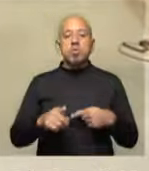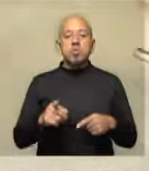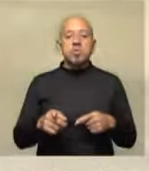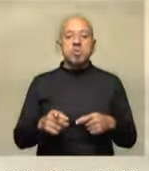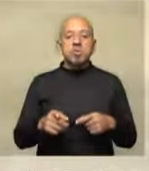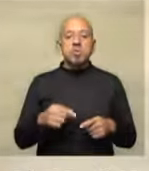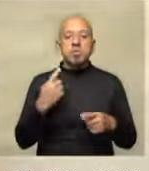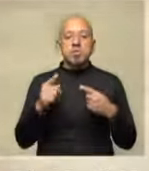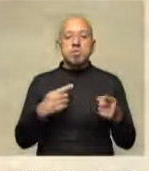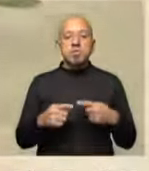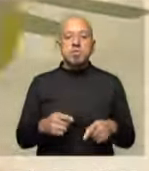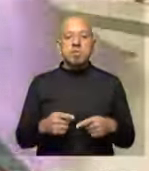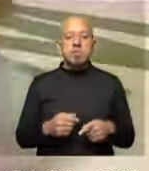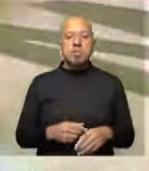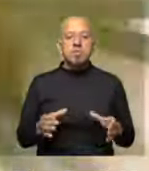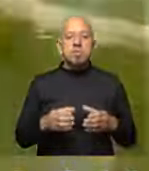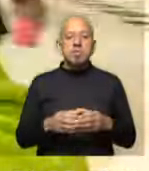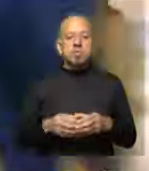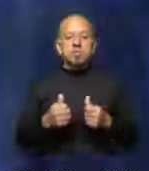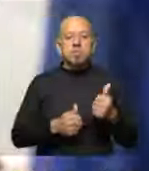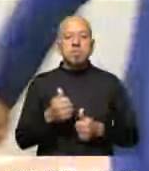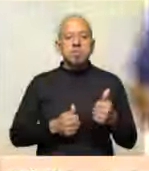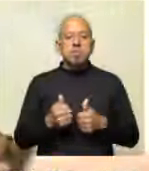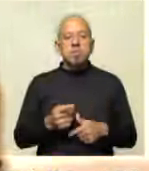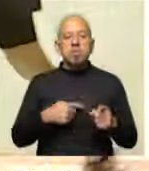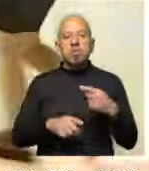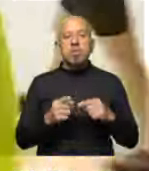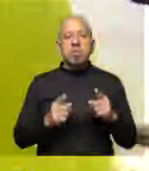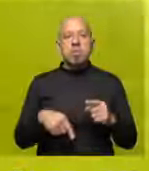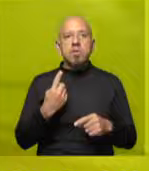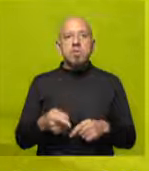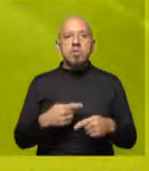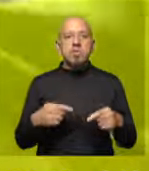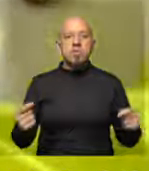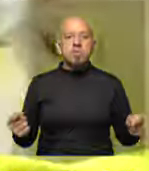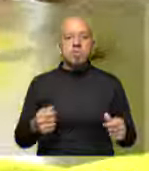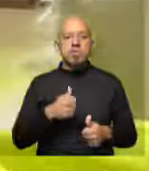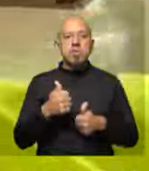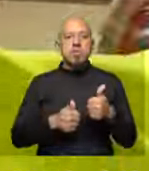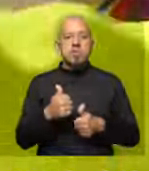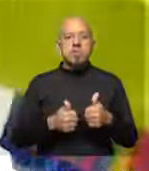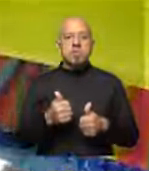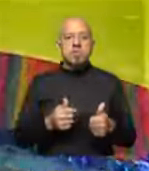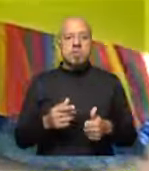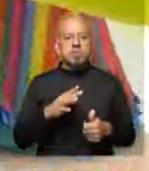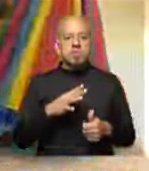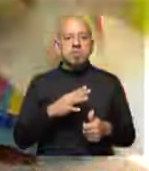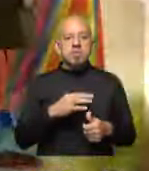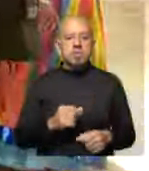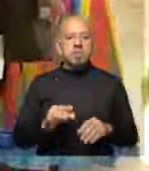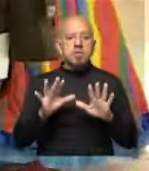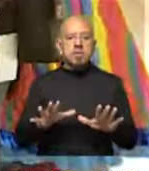conjuntos eh compiten en su categoría pero en otros rubos también claro es un concurso donde hay 10 jurados